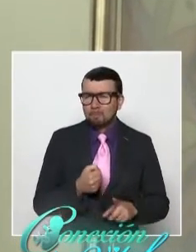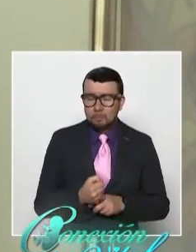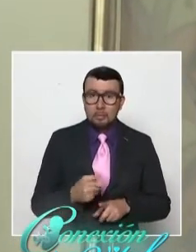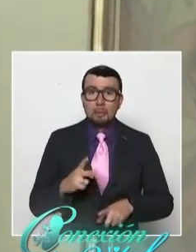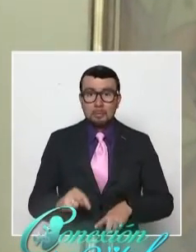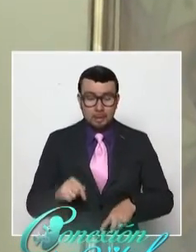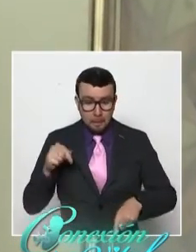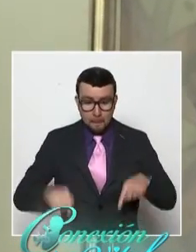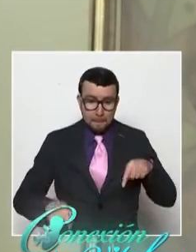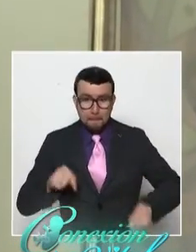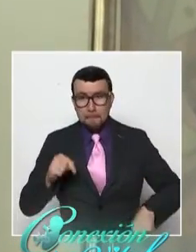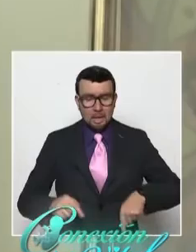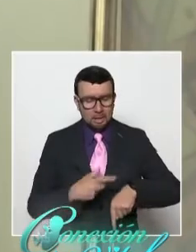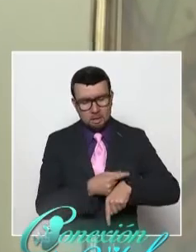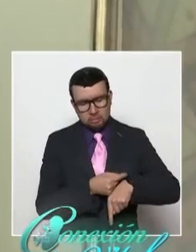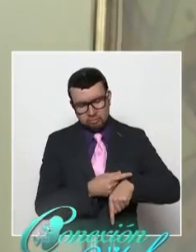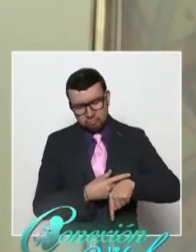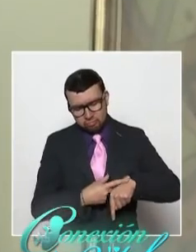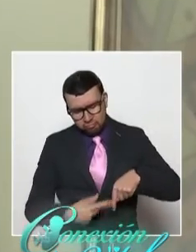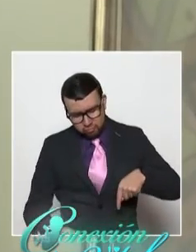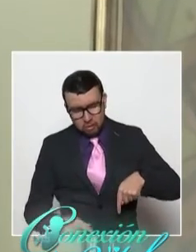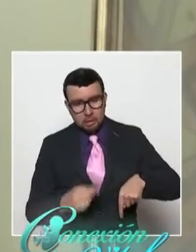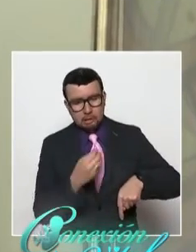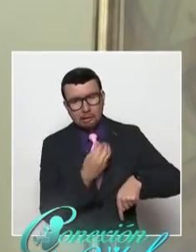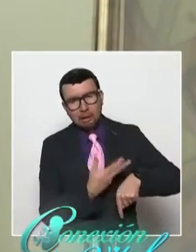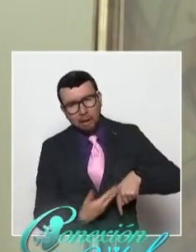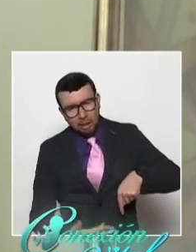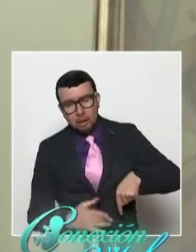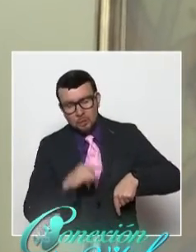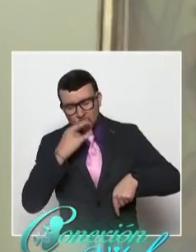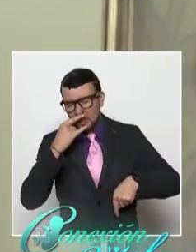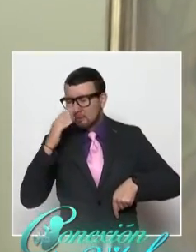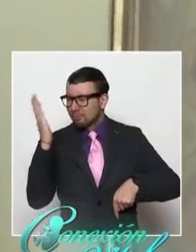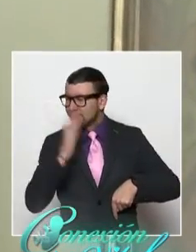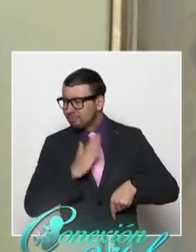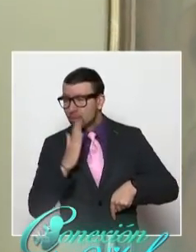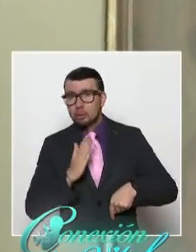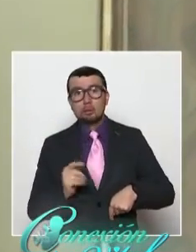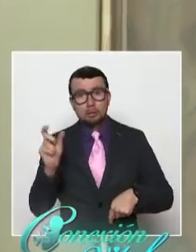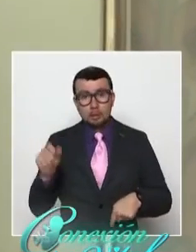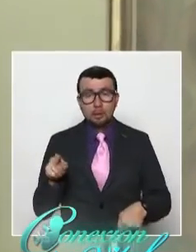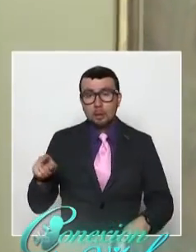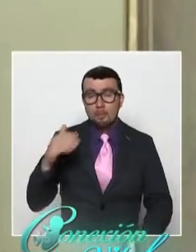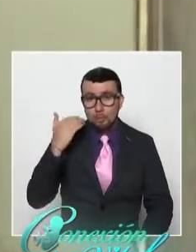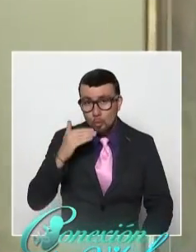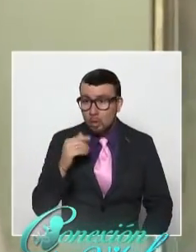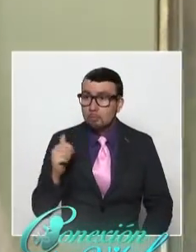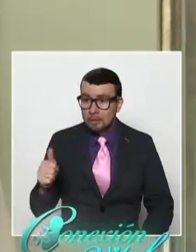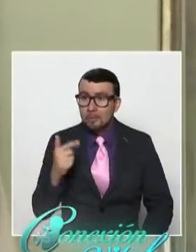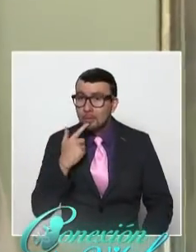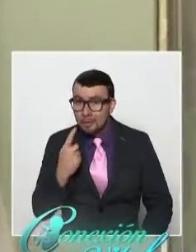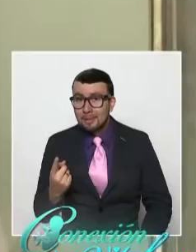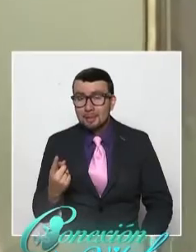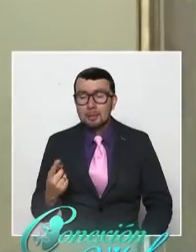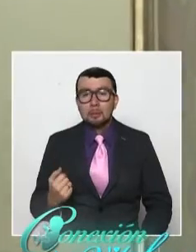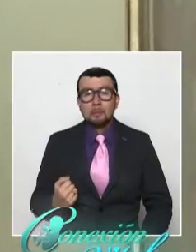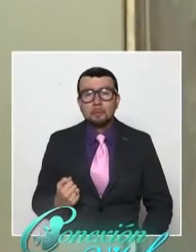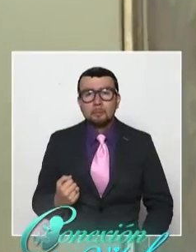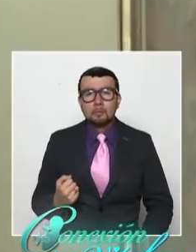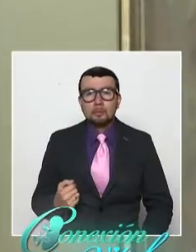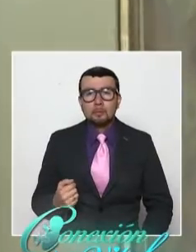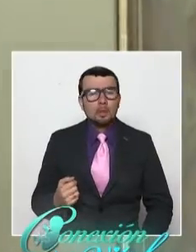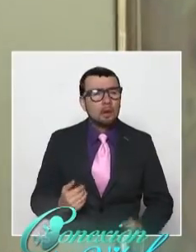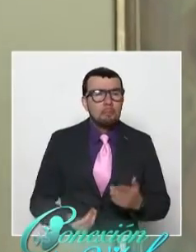ulceraciones en las piernas que le supuran y dolor fétido. Es una paciente quien refiere que